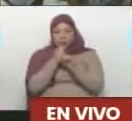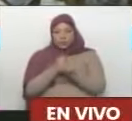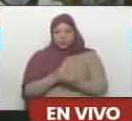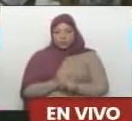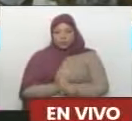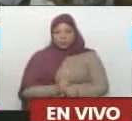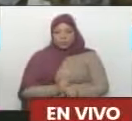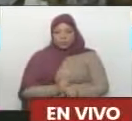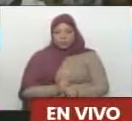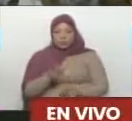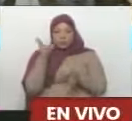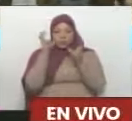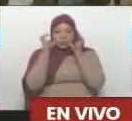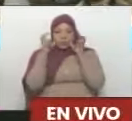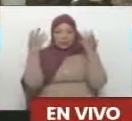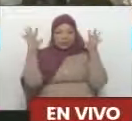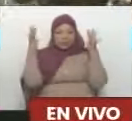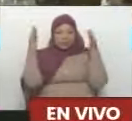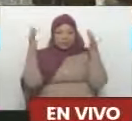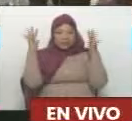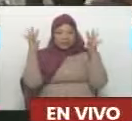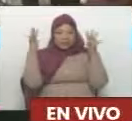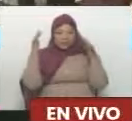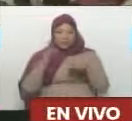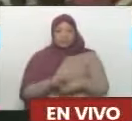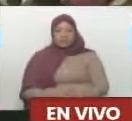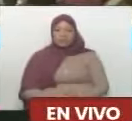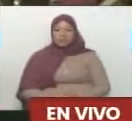Ajá, ¿dónde está el tambor?